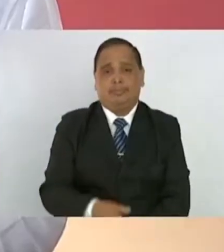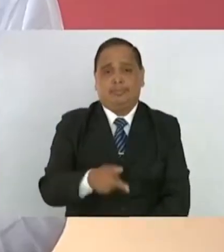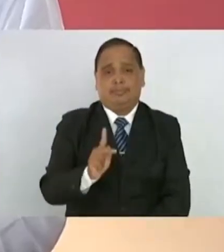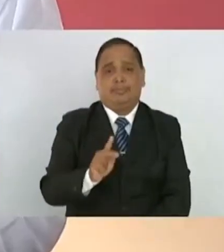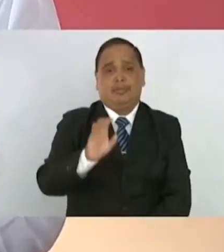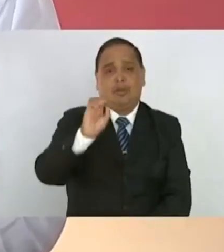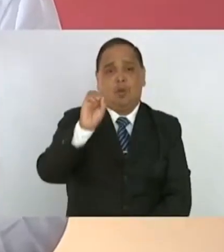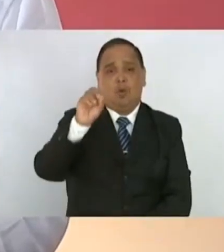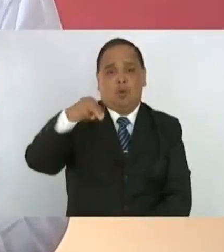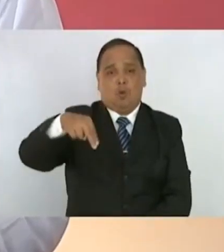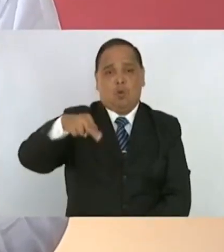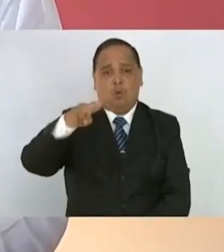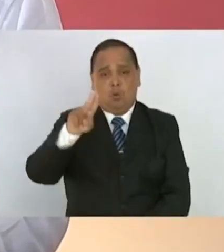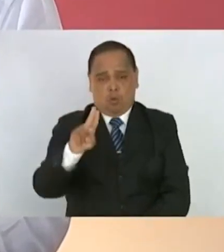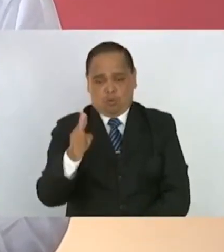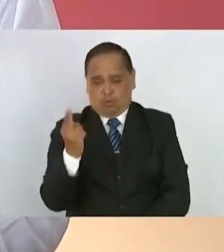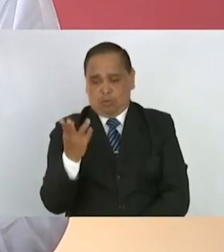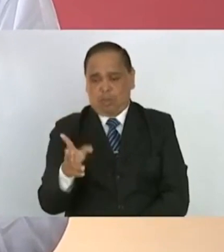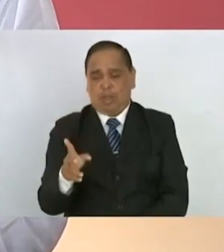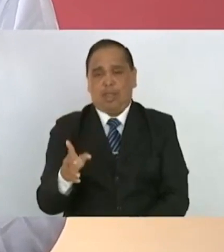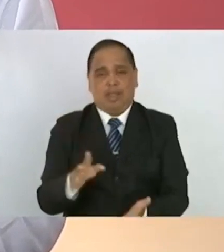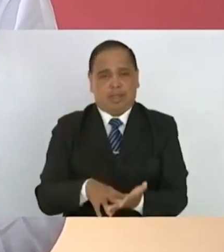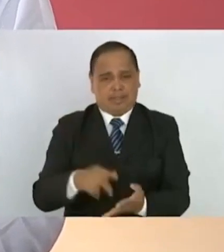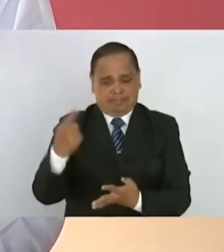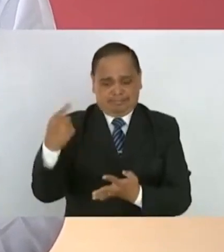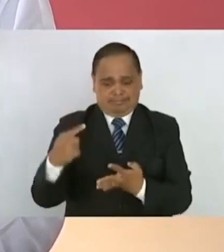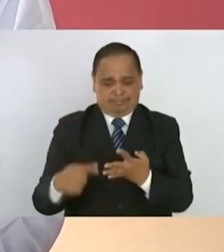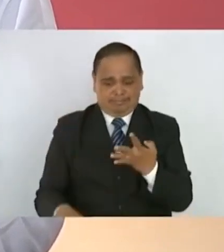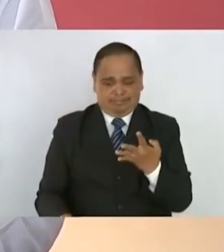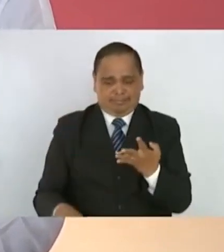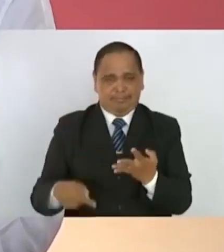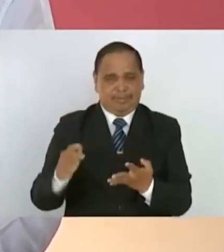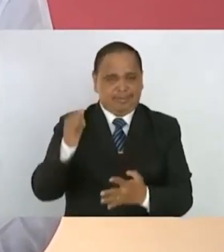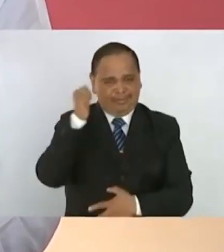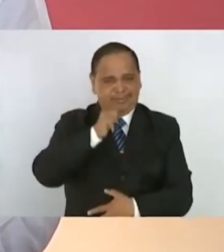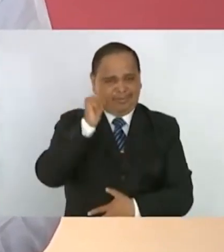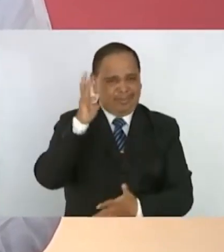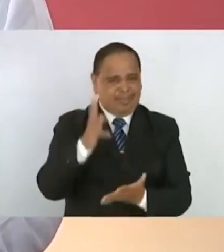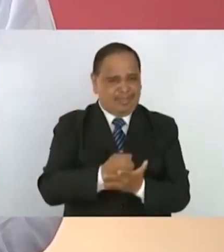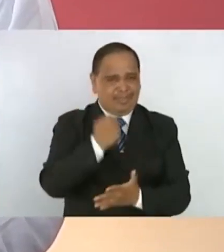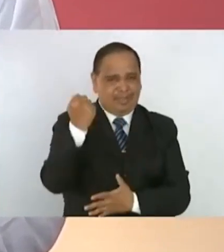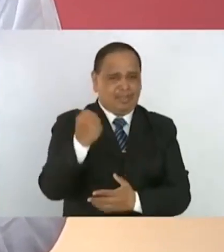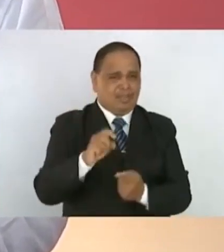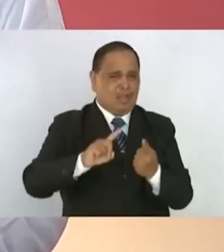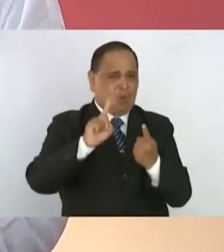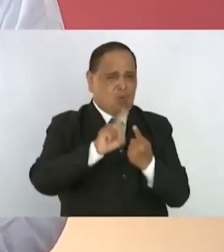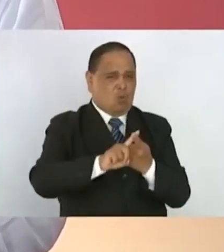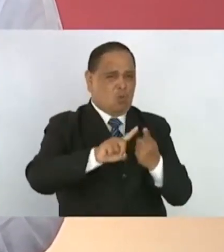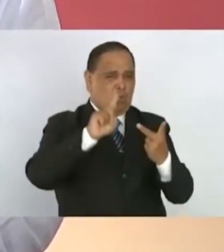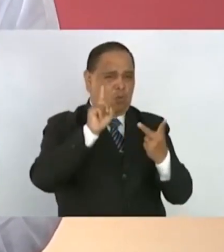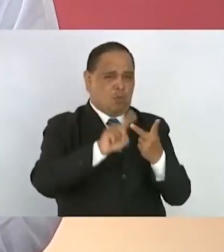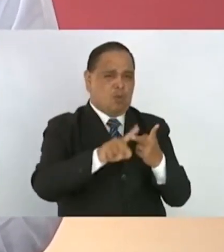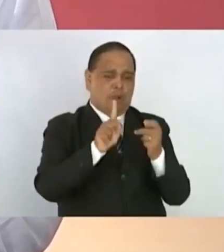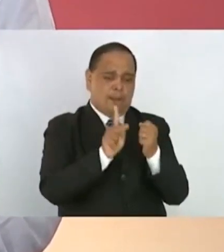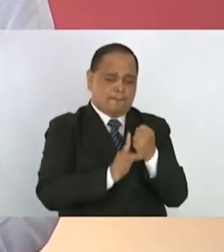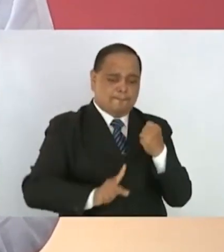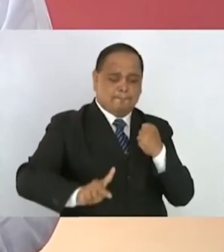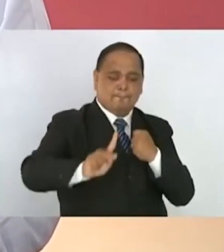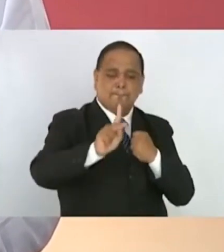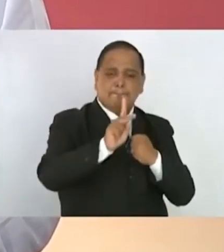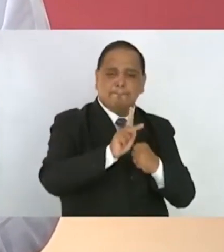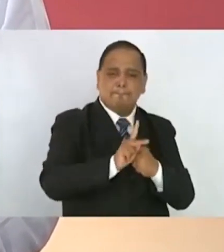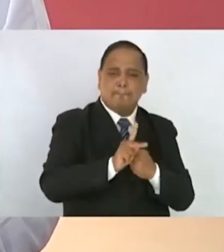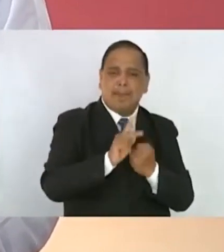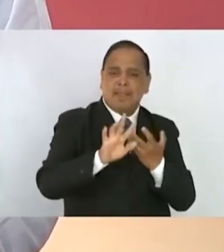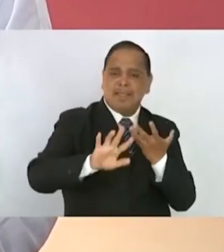sanitaria para no seguir con dificultades para comprar medicamentos cosas de ese tipo expresó en cuanto al compromiso del